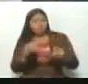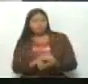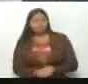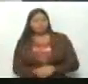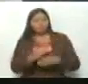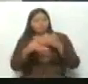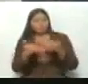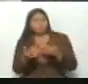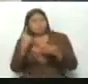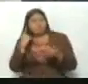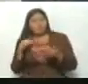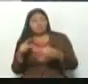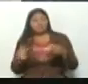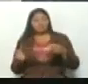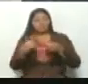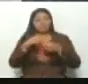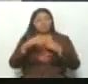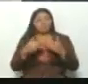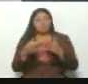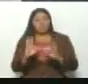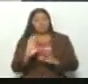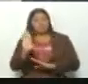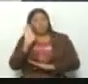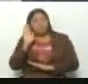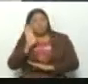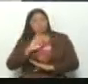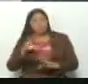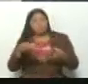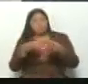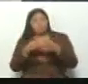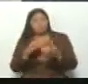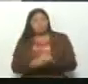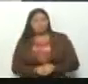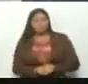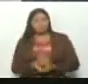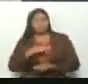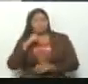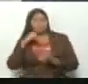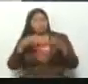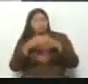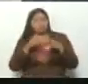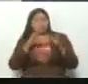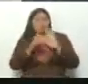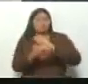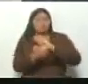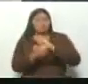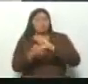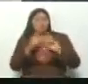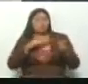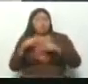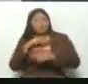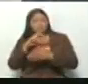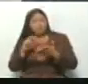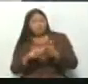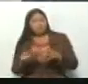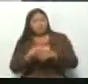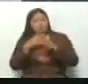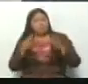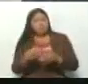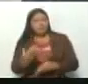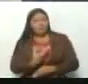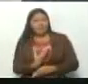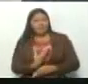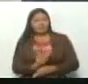por supuesto que tiene relación con esta brigada que conforma parte de estas brigadas, que está en esa mesa técnica de coordinación nacional junto con gobernadores y